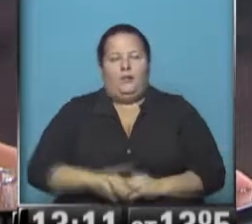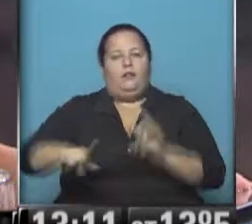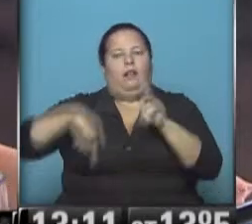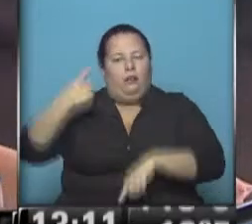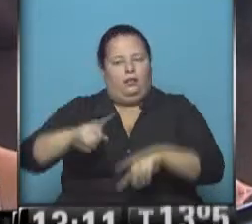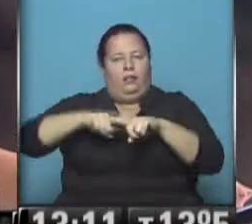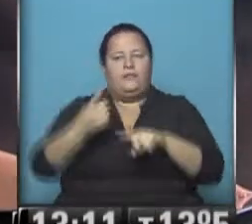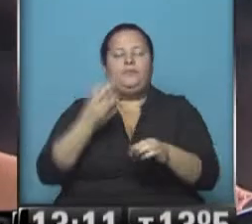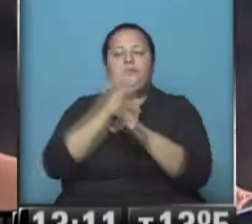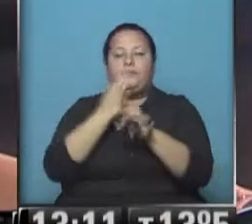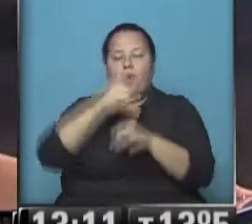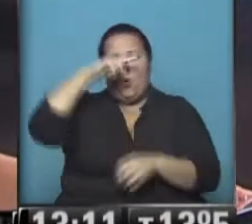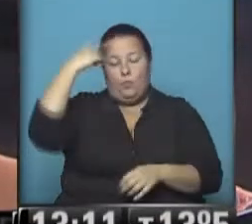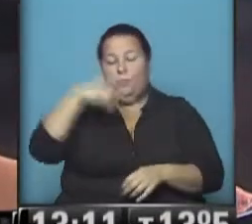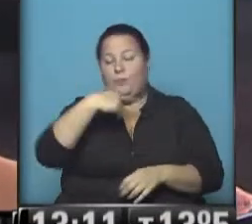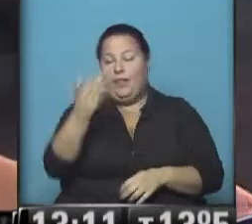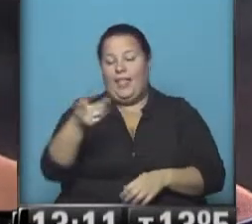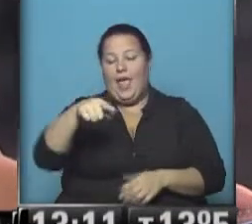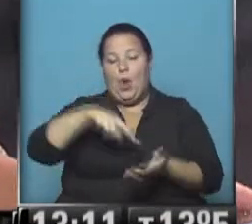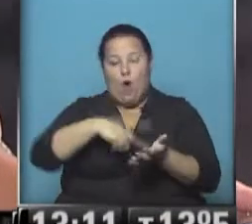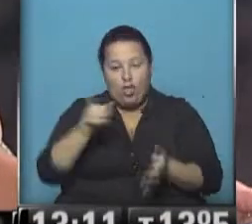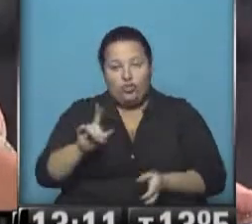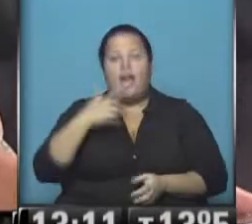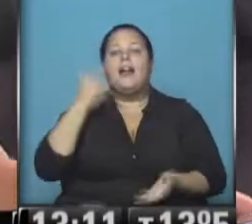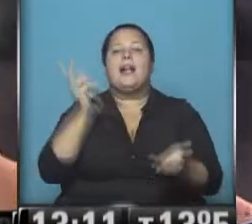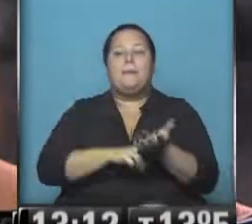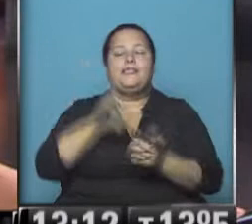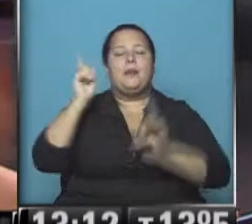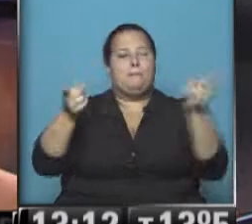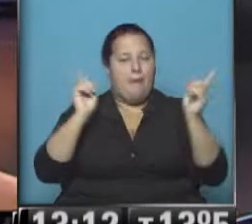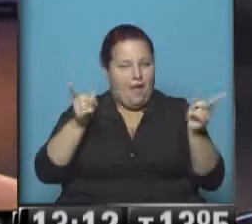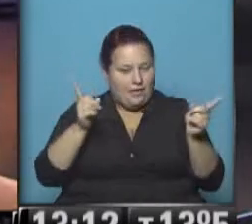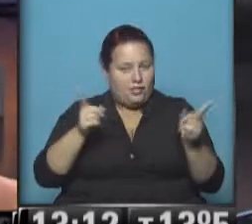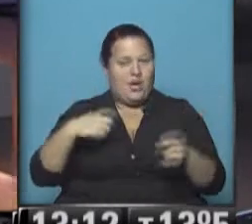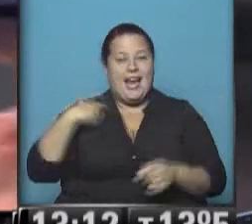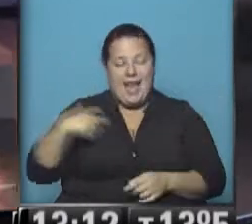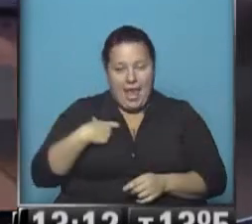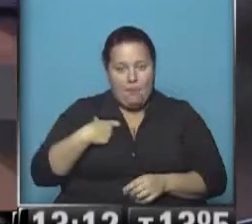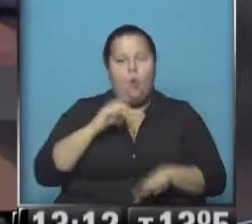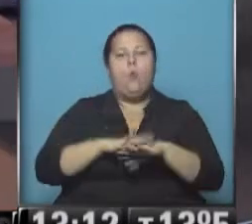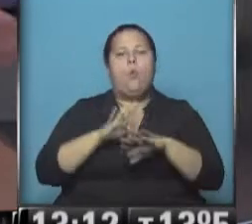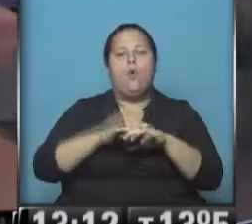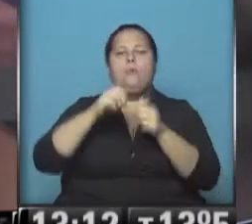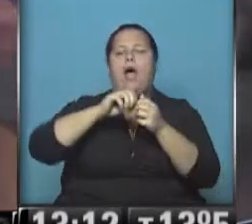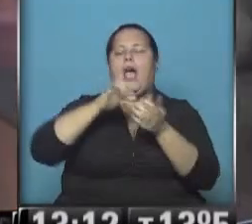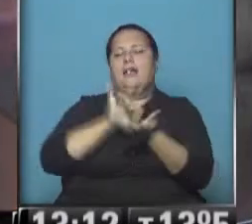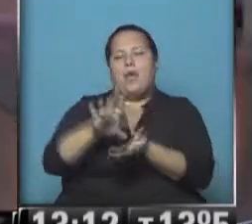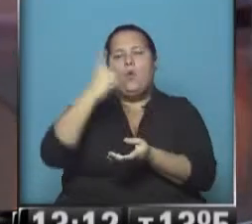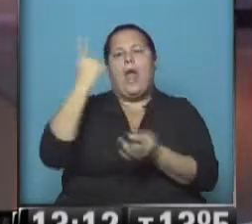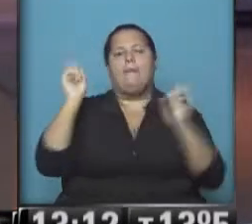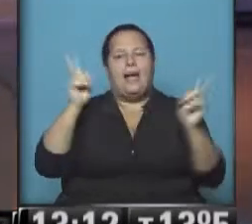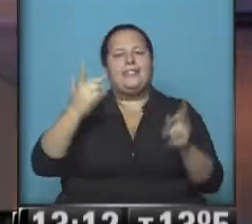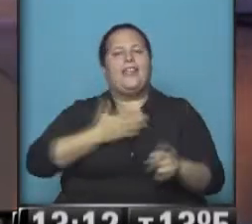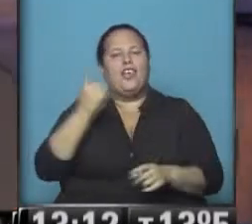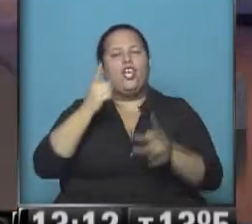Mañana hay paro en las escuelas públicas de la Ciudad de Buenos Aires. Lo ratificaron los docentes, el gremio, a raíz de la separación de una maestra y la directora